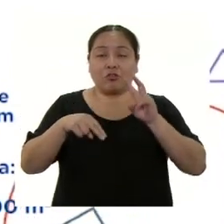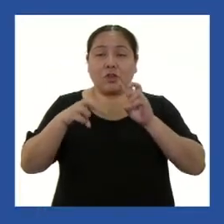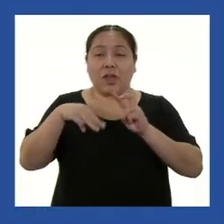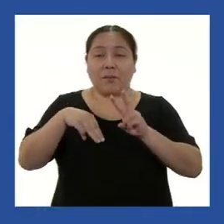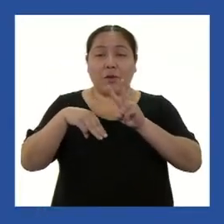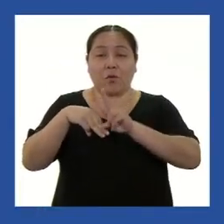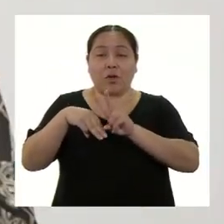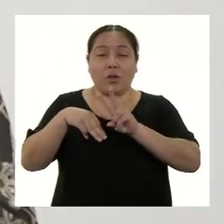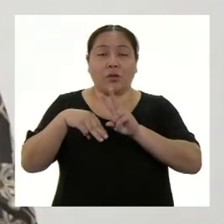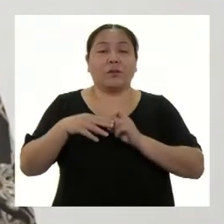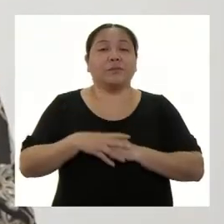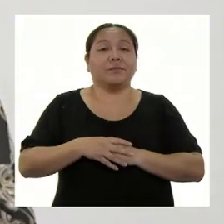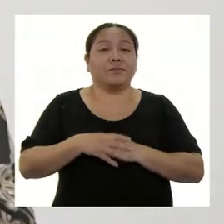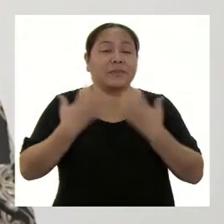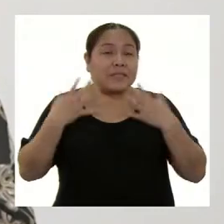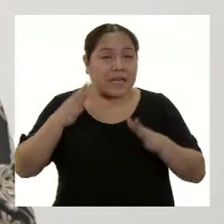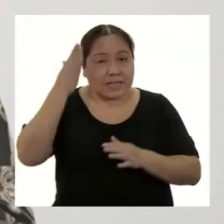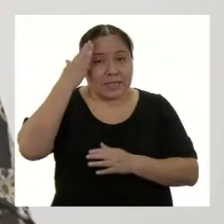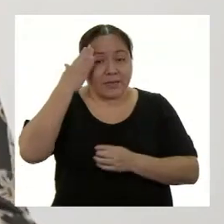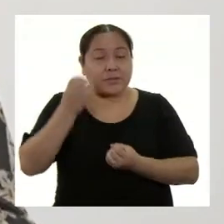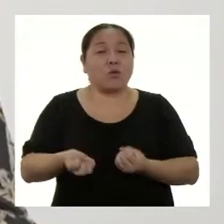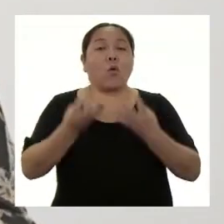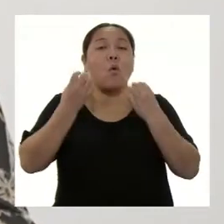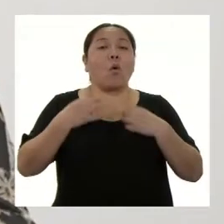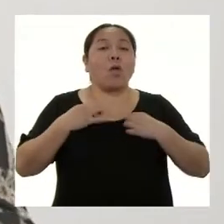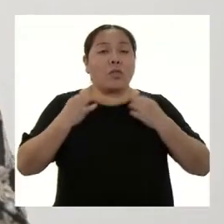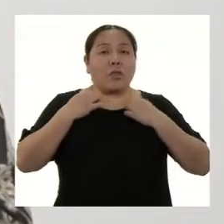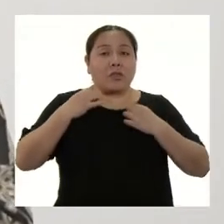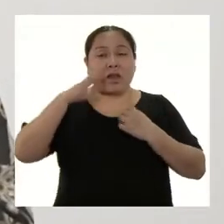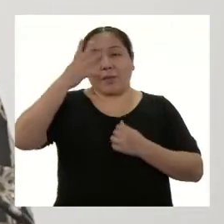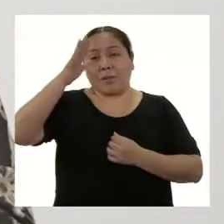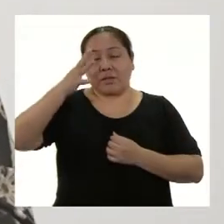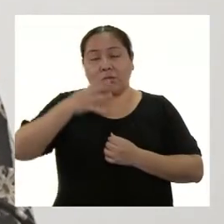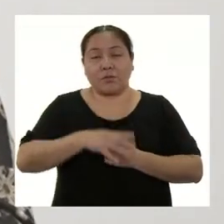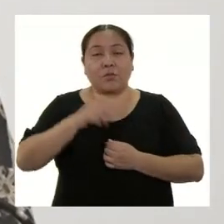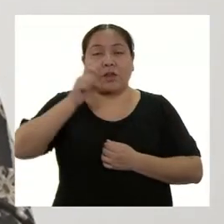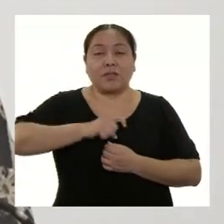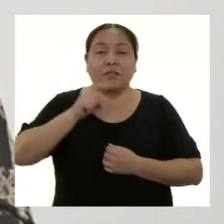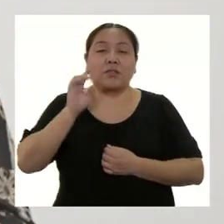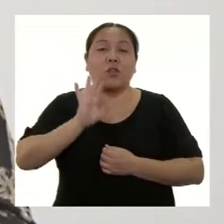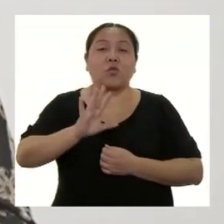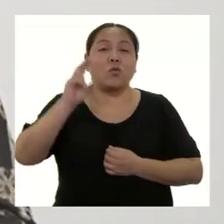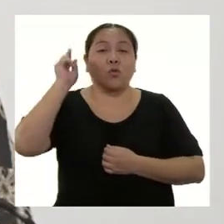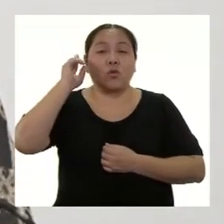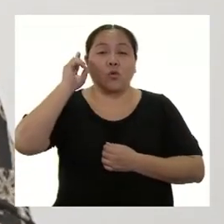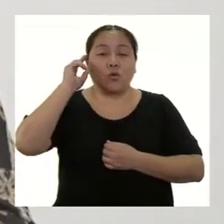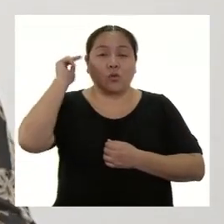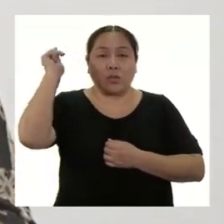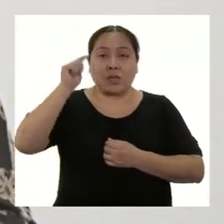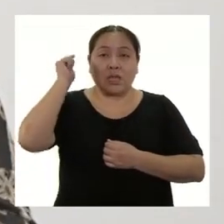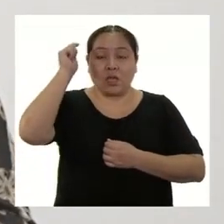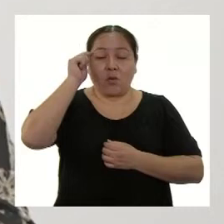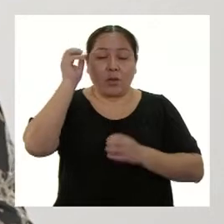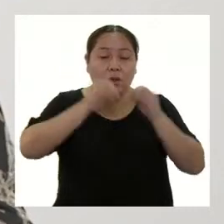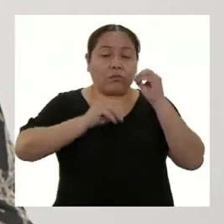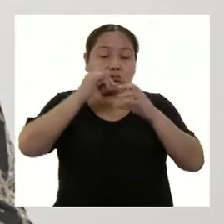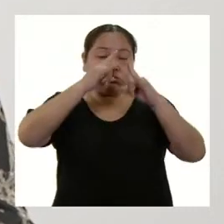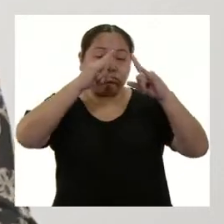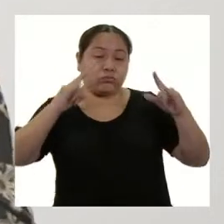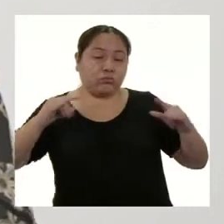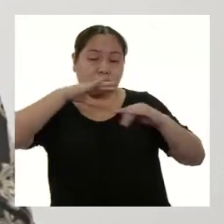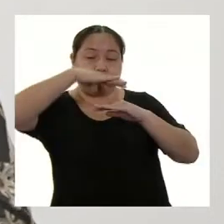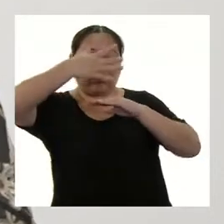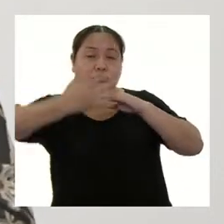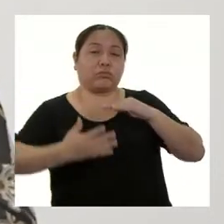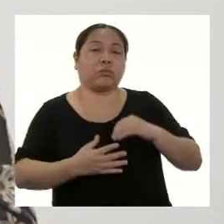ahora sí ya sabes cuánta tela aproximadamente necesita tu tío para poder cubrir esa carpa,